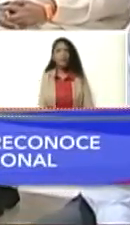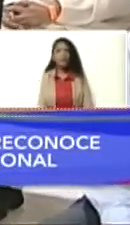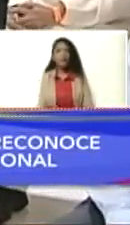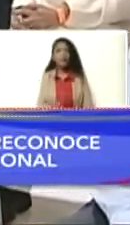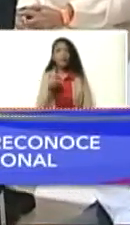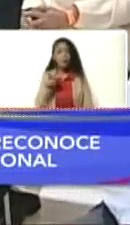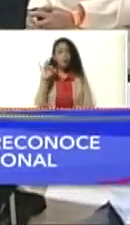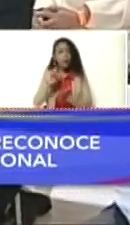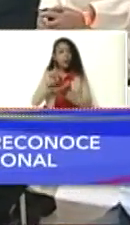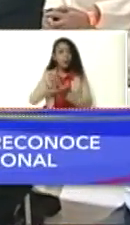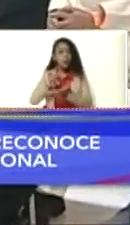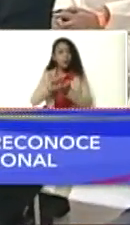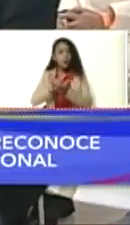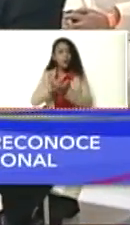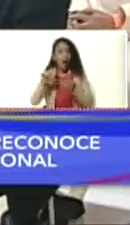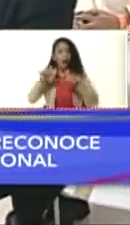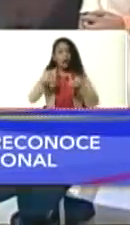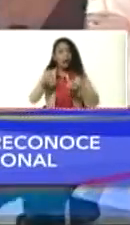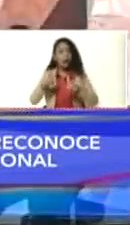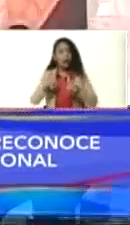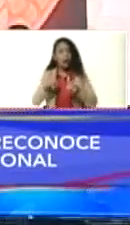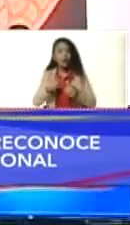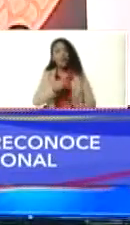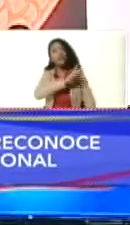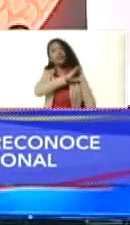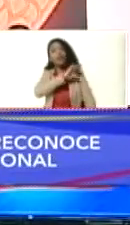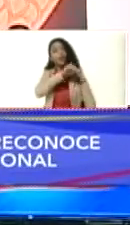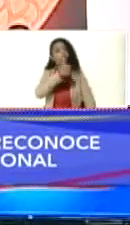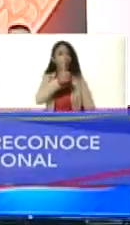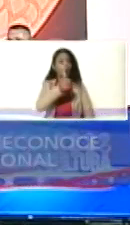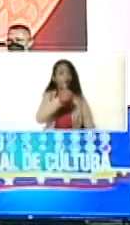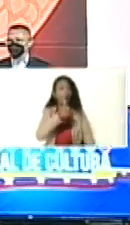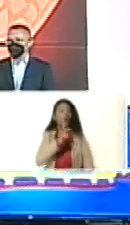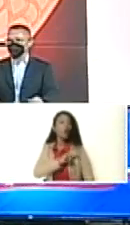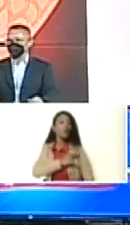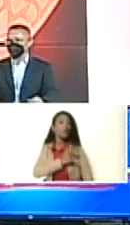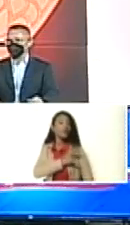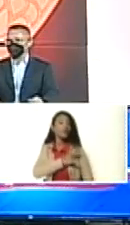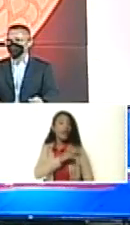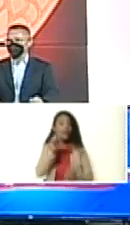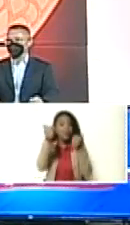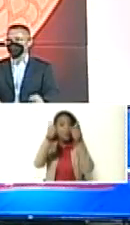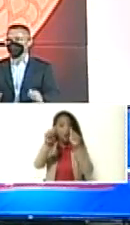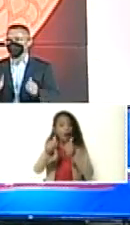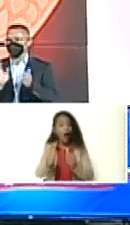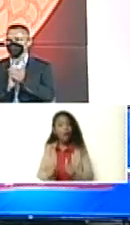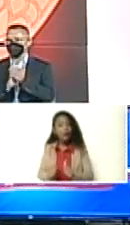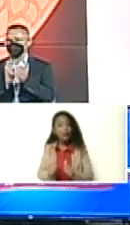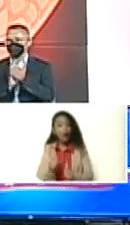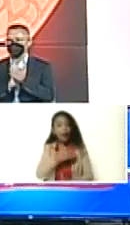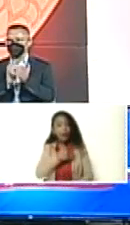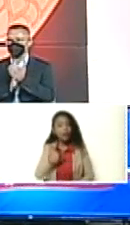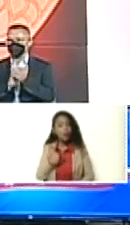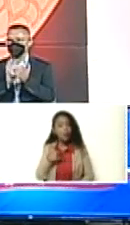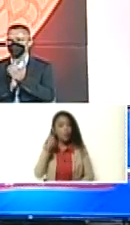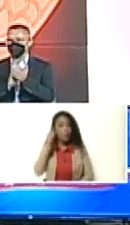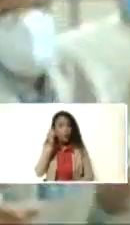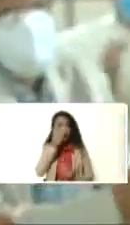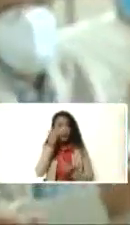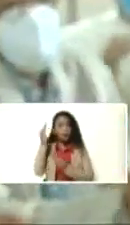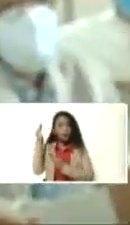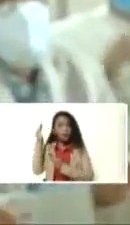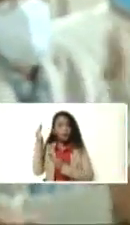presentes la rectora de la Universidad de las Artes, nuestra querida Tibisay